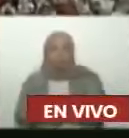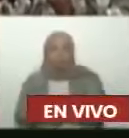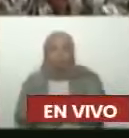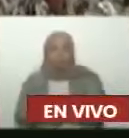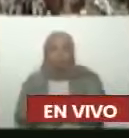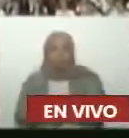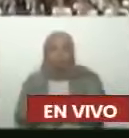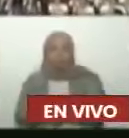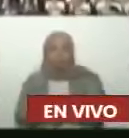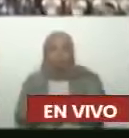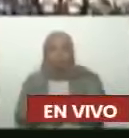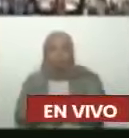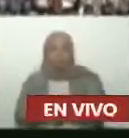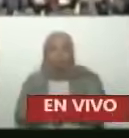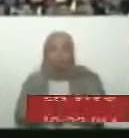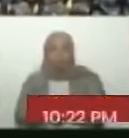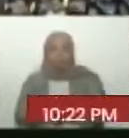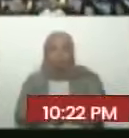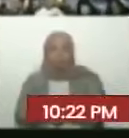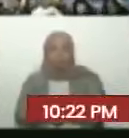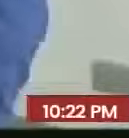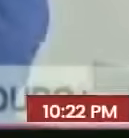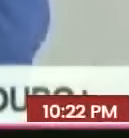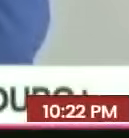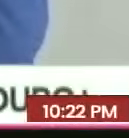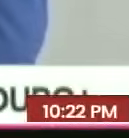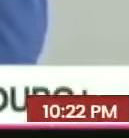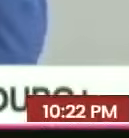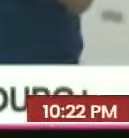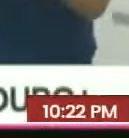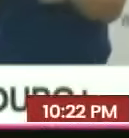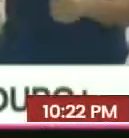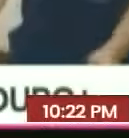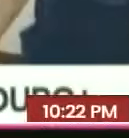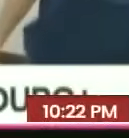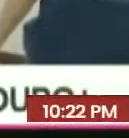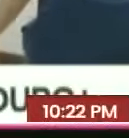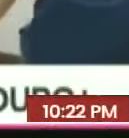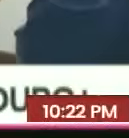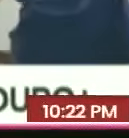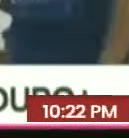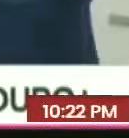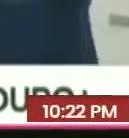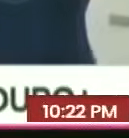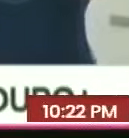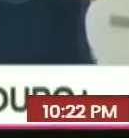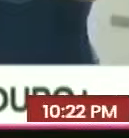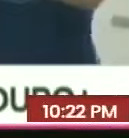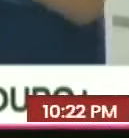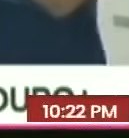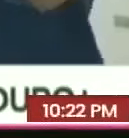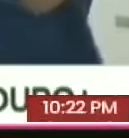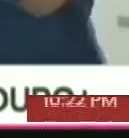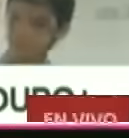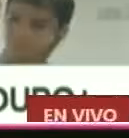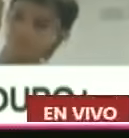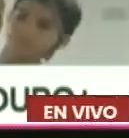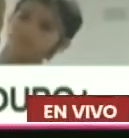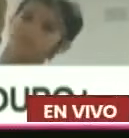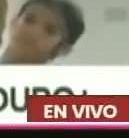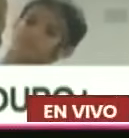manos. Esto es plastilina. ¿Tú sabías que era plastilina? No. Increíble, mira. Párate aquí,